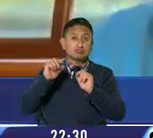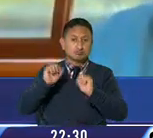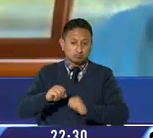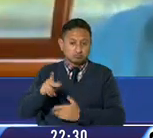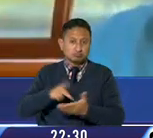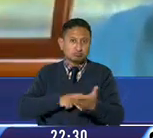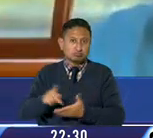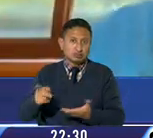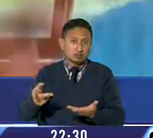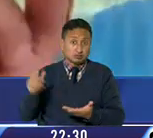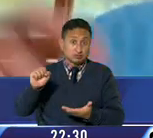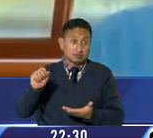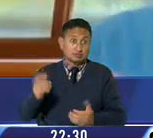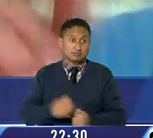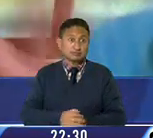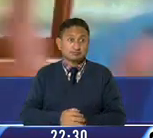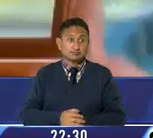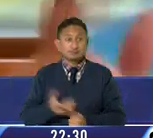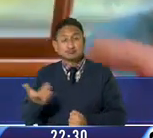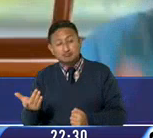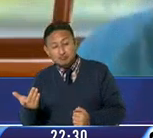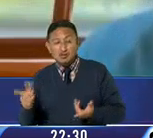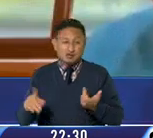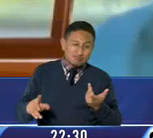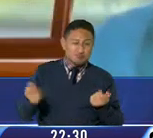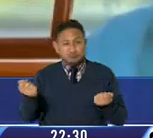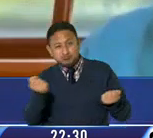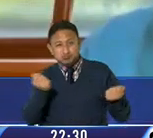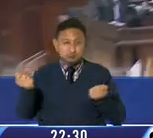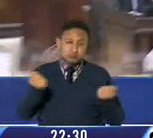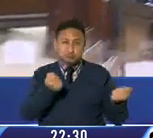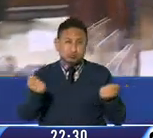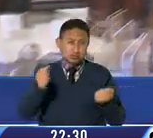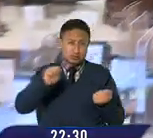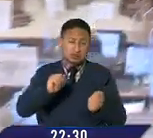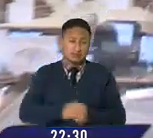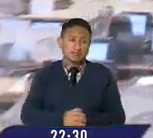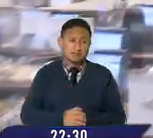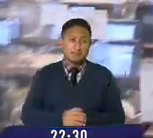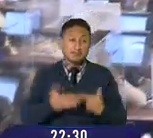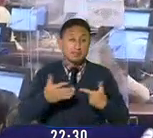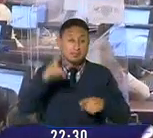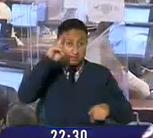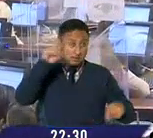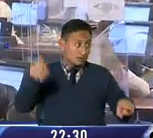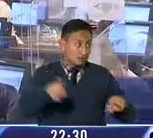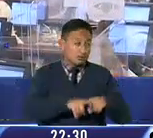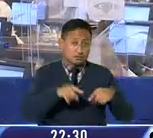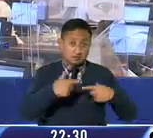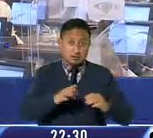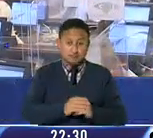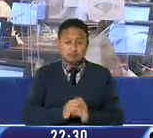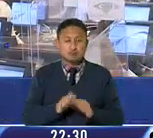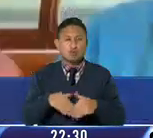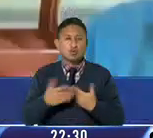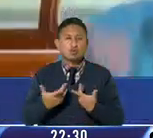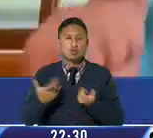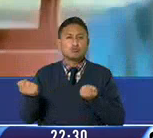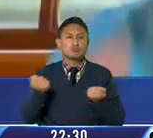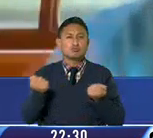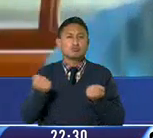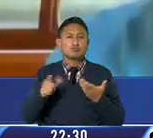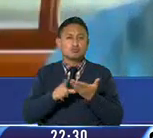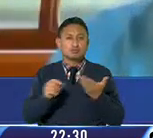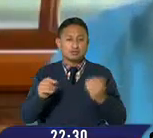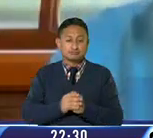sí. ¿Que habrá que ajustar algunos temas? Claro que sí. Tras del consenso se deberá definir la mejor estrategia fiscal. El compromiso del